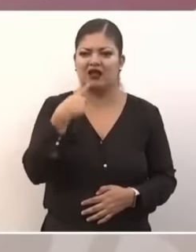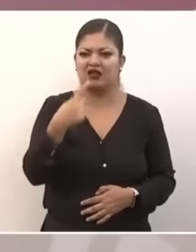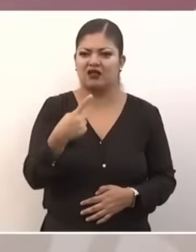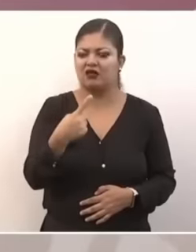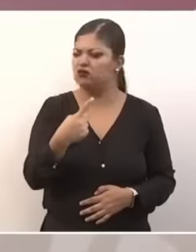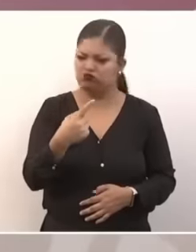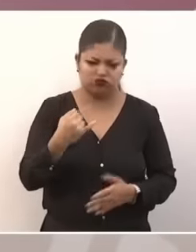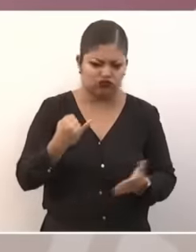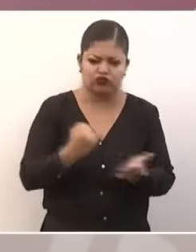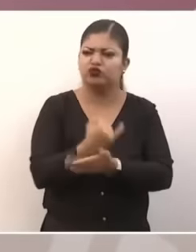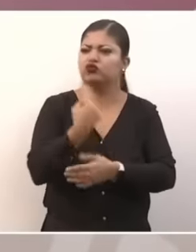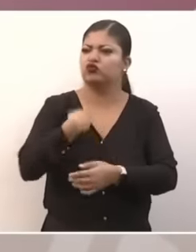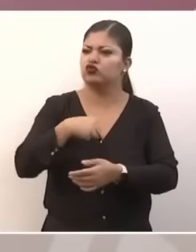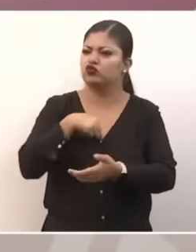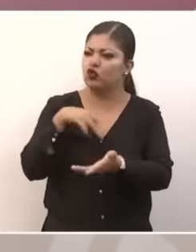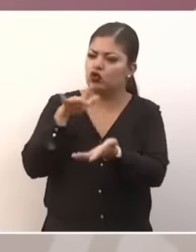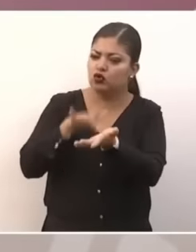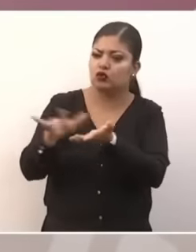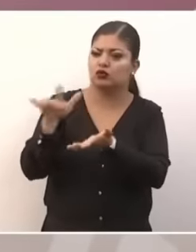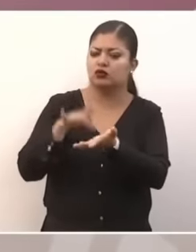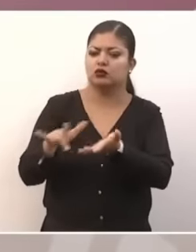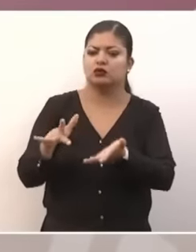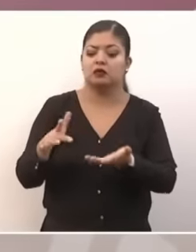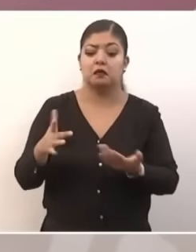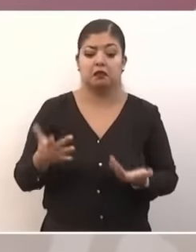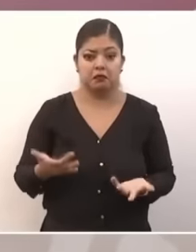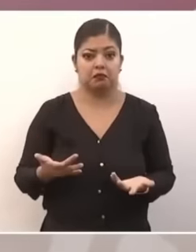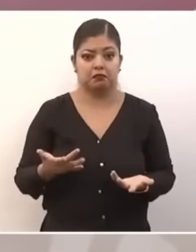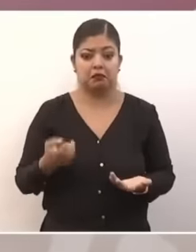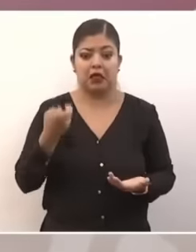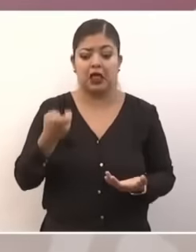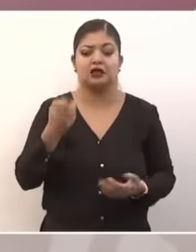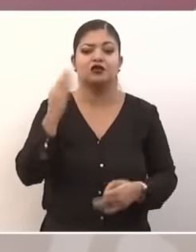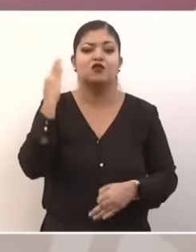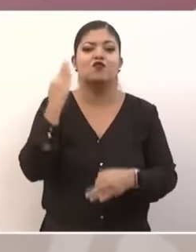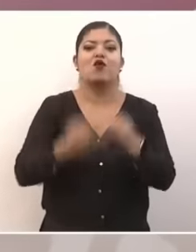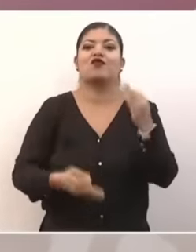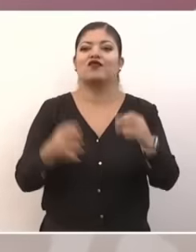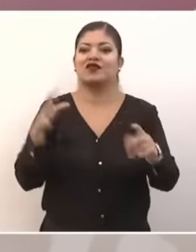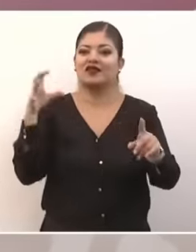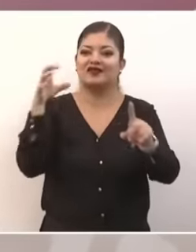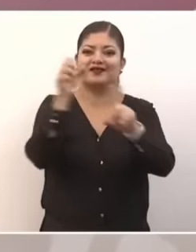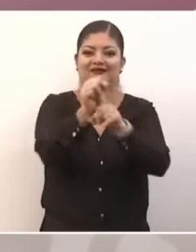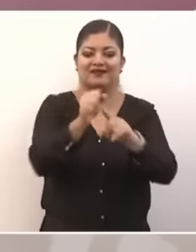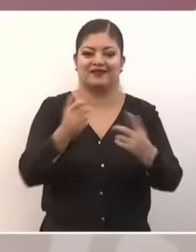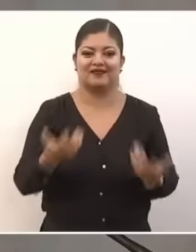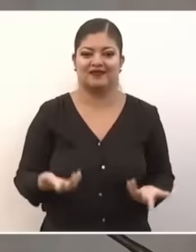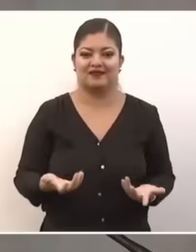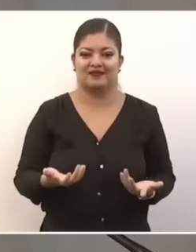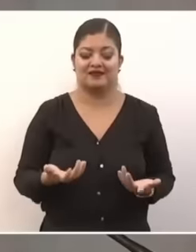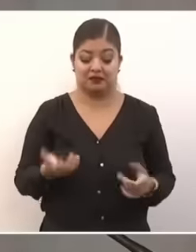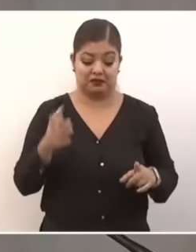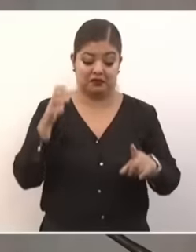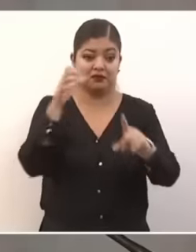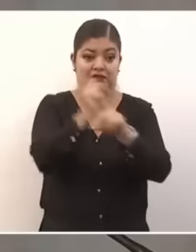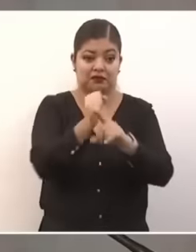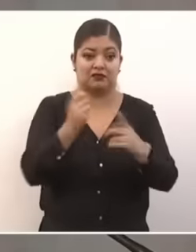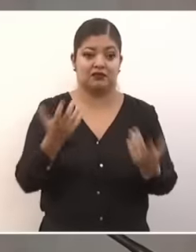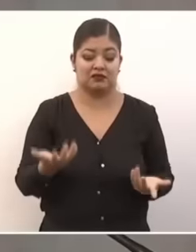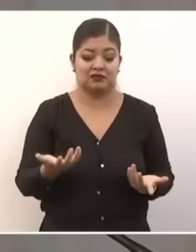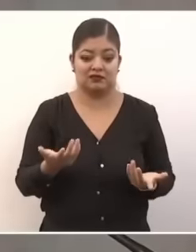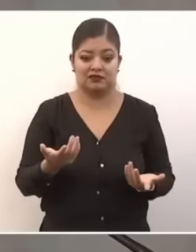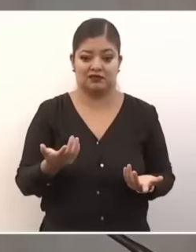a apoyar y se logró todo. Se logró que no